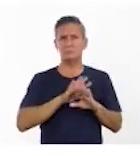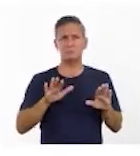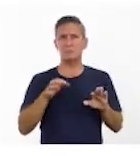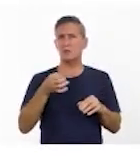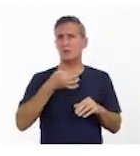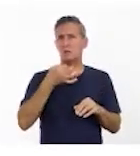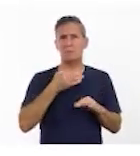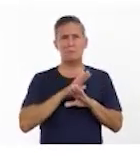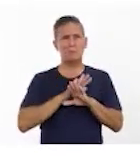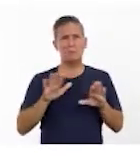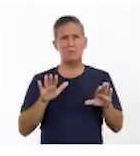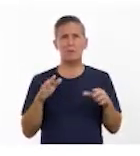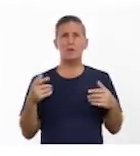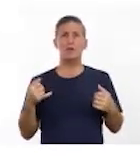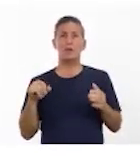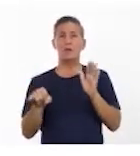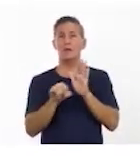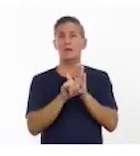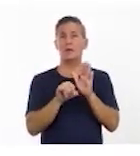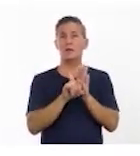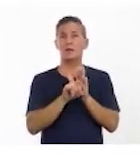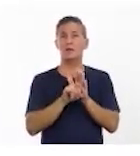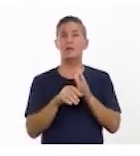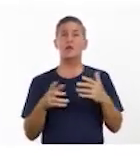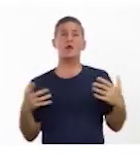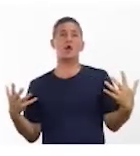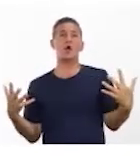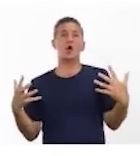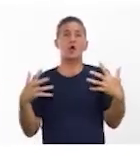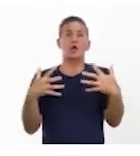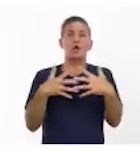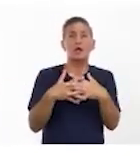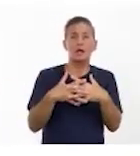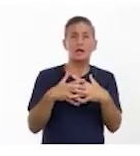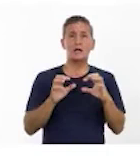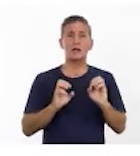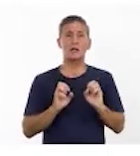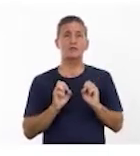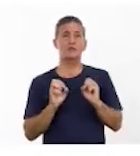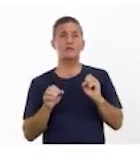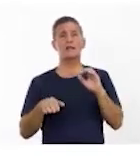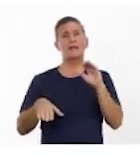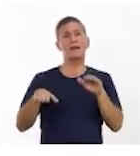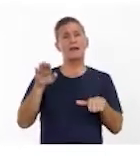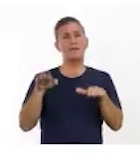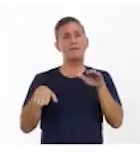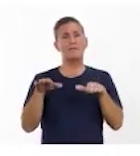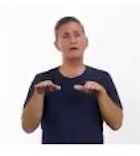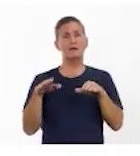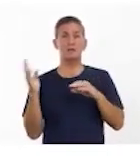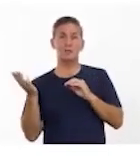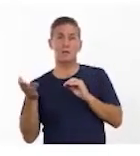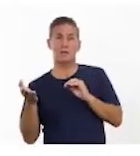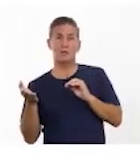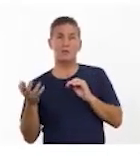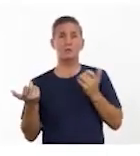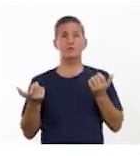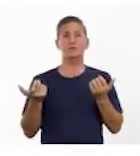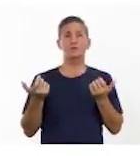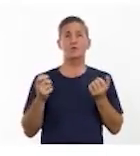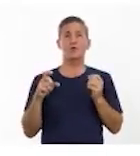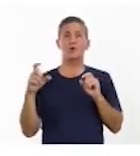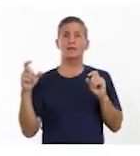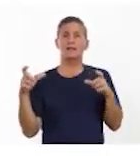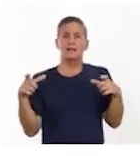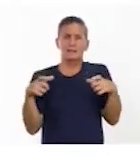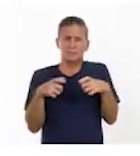se explicó. Interpretar para dos reacciones opuestas los gráficos que relacionan las variaciones de la